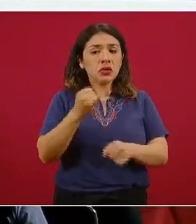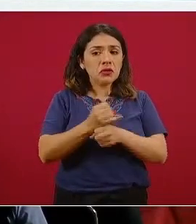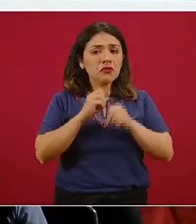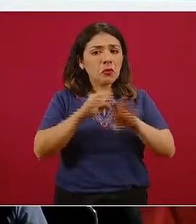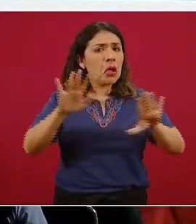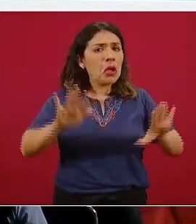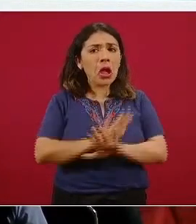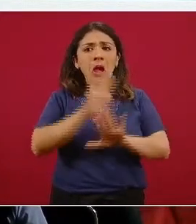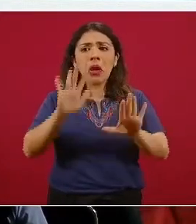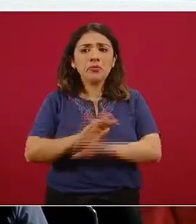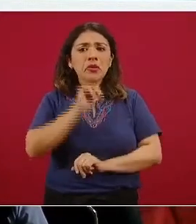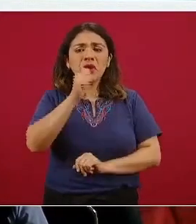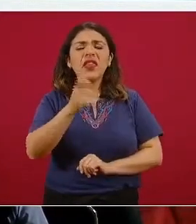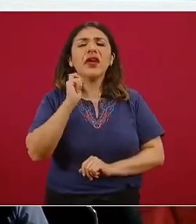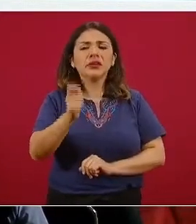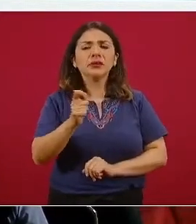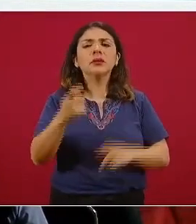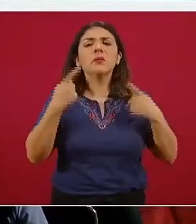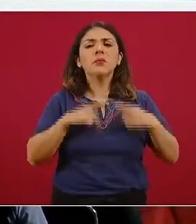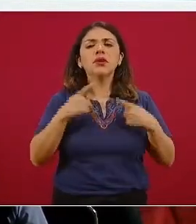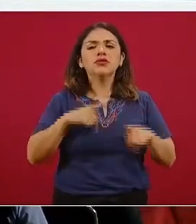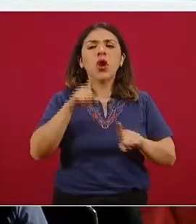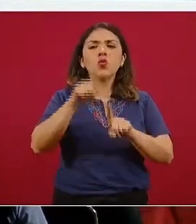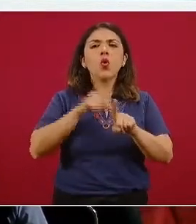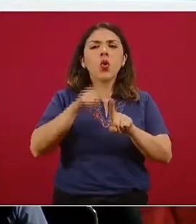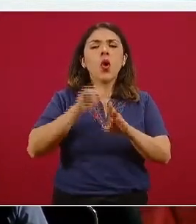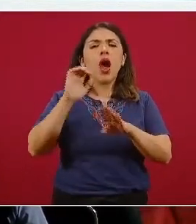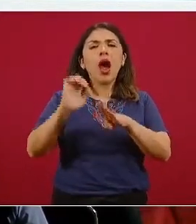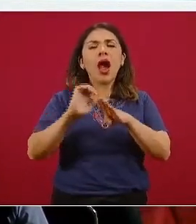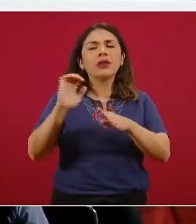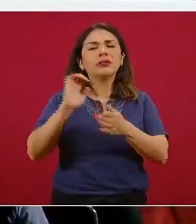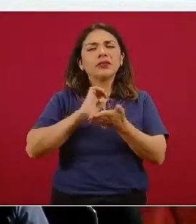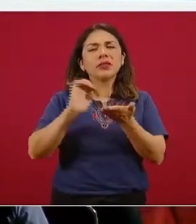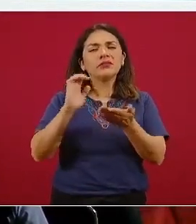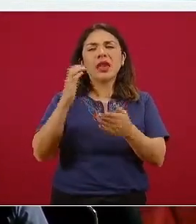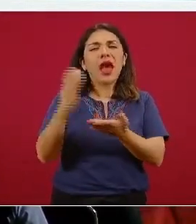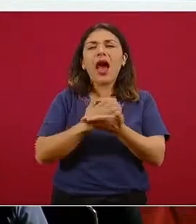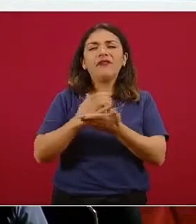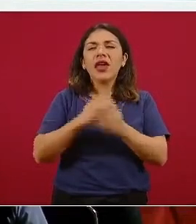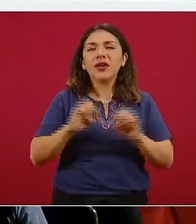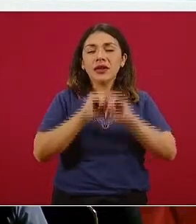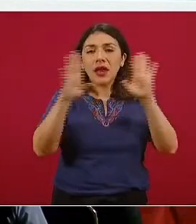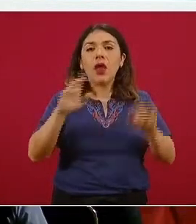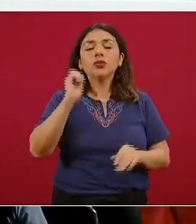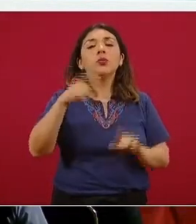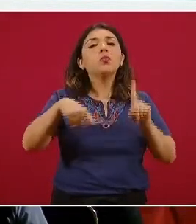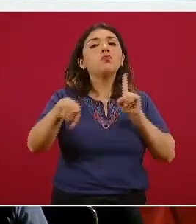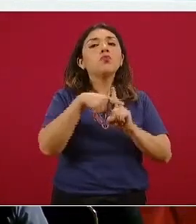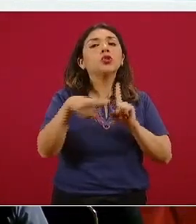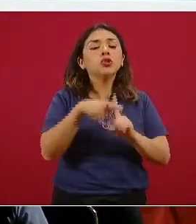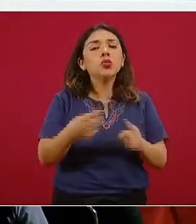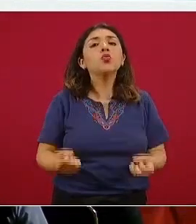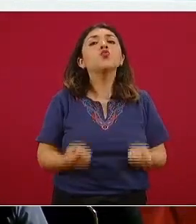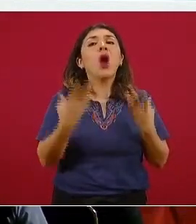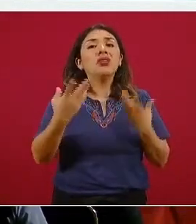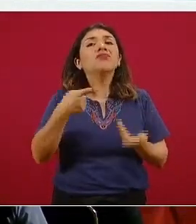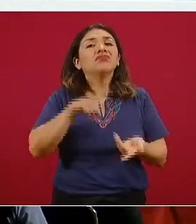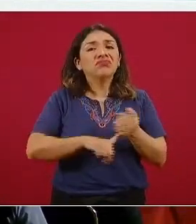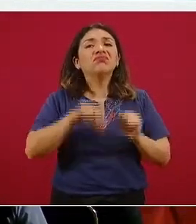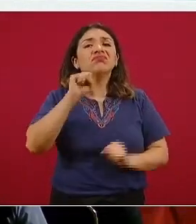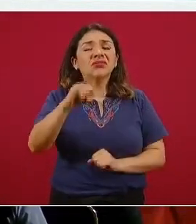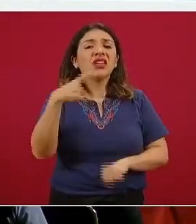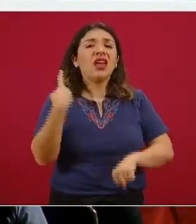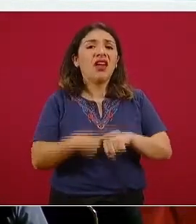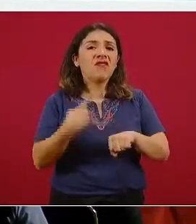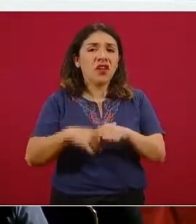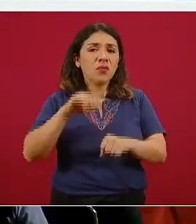tipo de modificación, son las barras de color café claro, que son precisamente los casos confirmados, son los que han dado confirmado, dado que